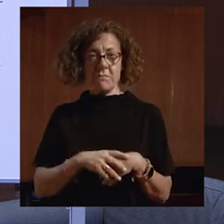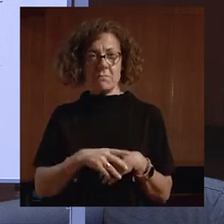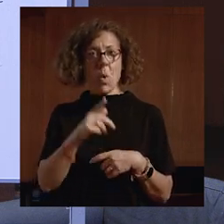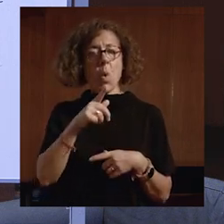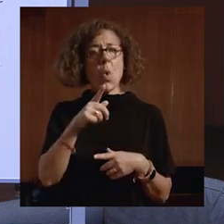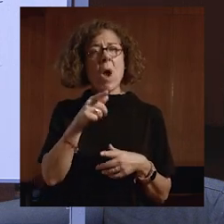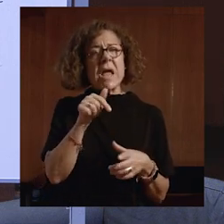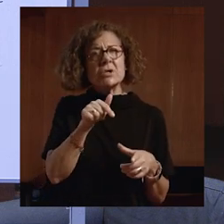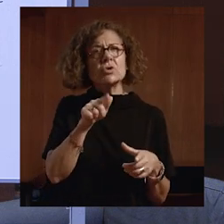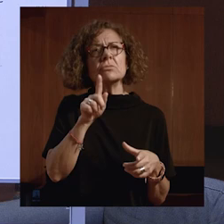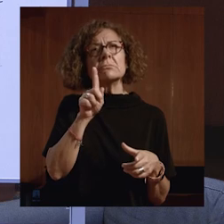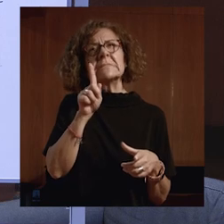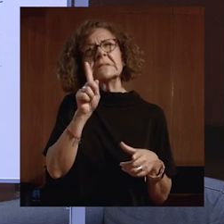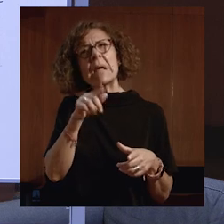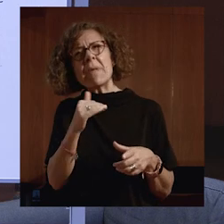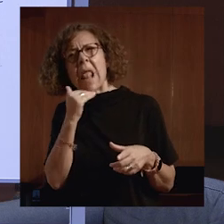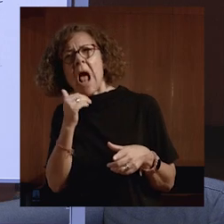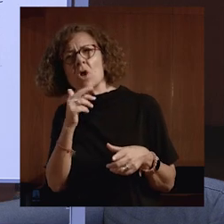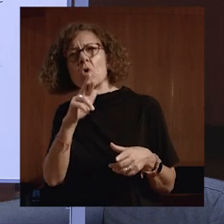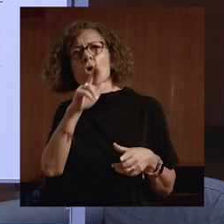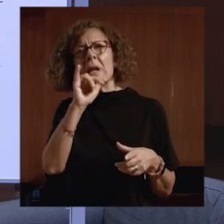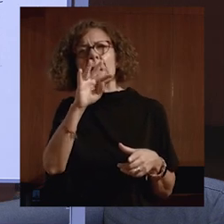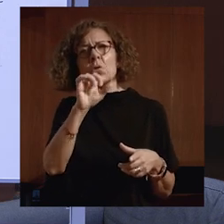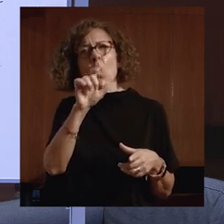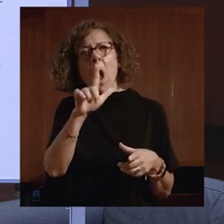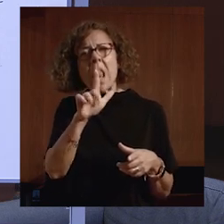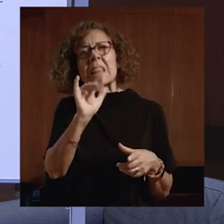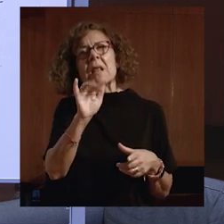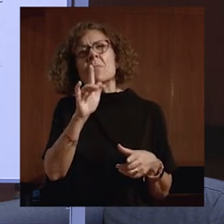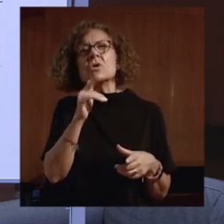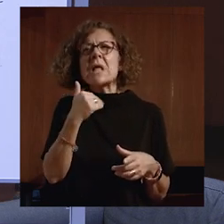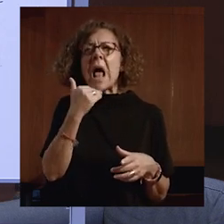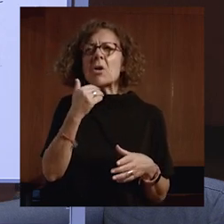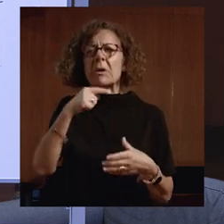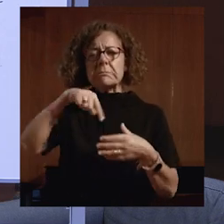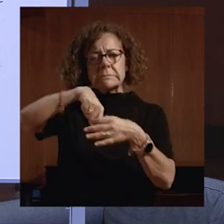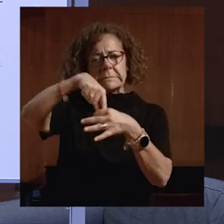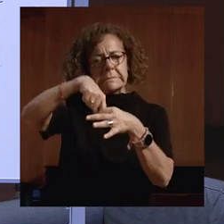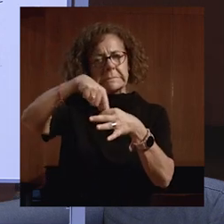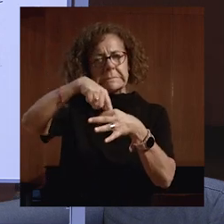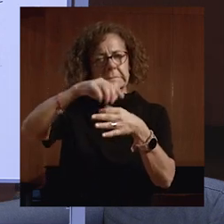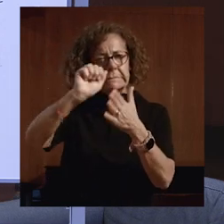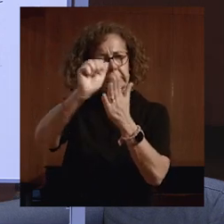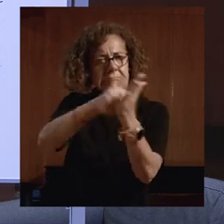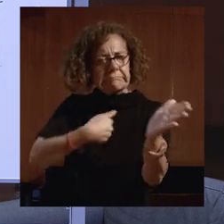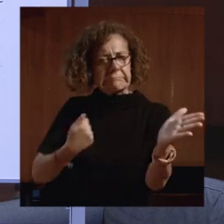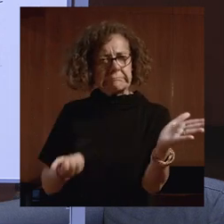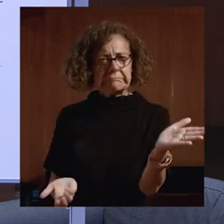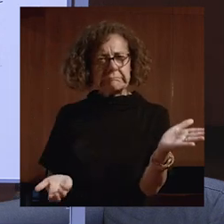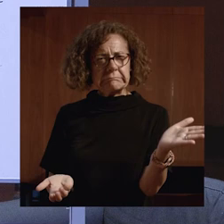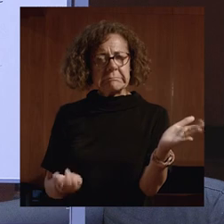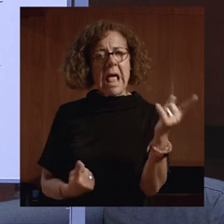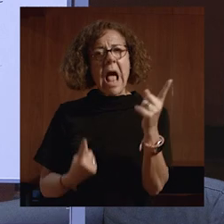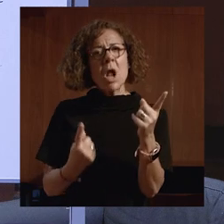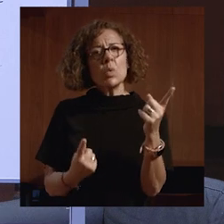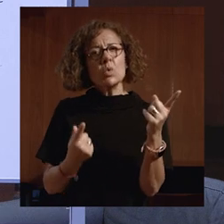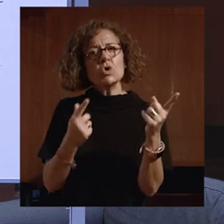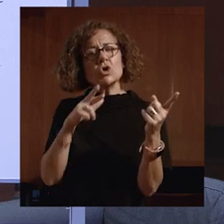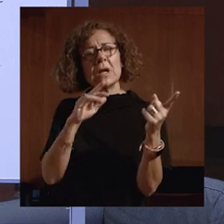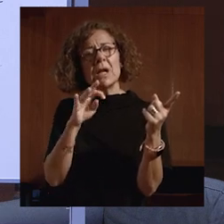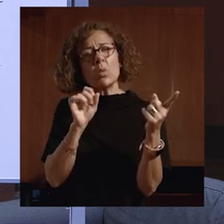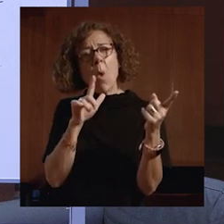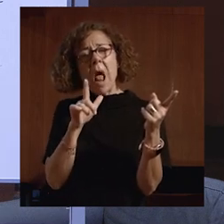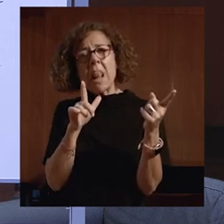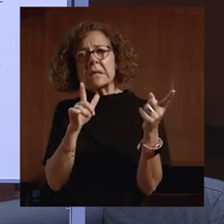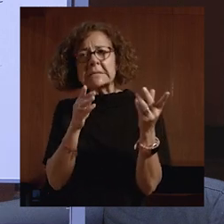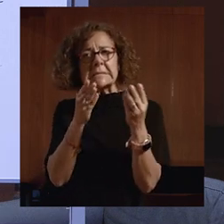es un ritual vacío. Es una forma sin contenido. Hay rituales que se desgastan